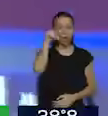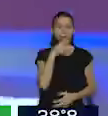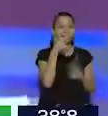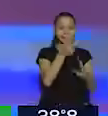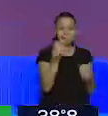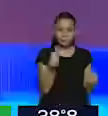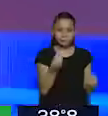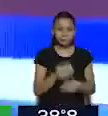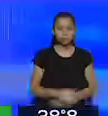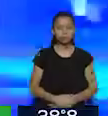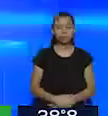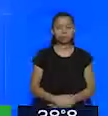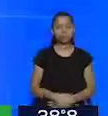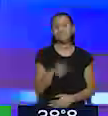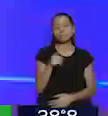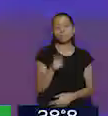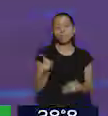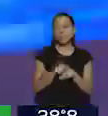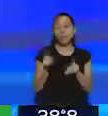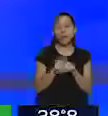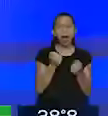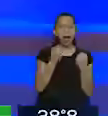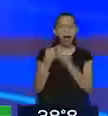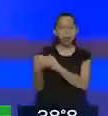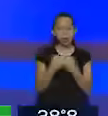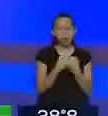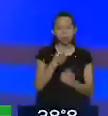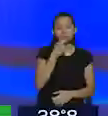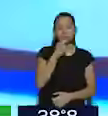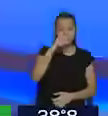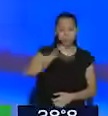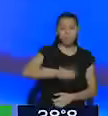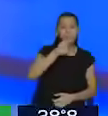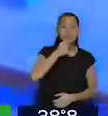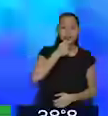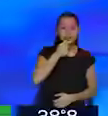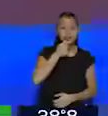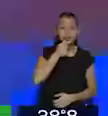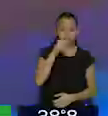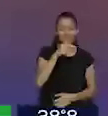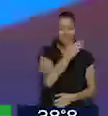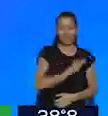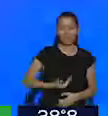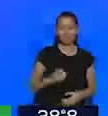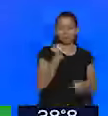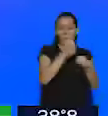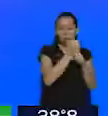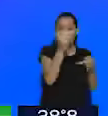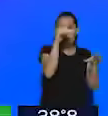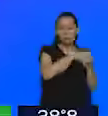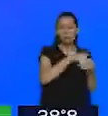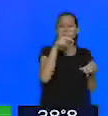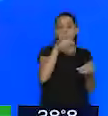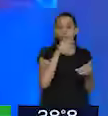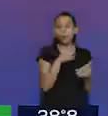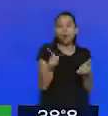confirmó que a los empleados estatales que paren aquí en Mendoza El próximo 24 de enero sufrirán